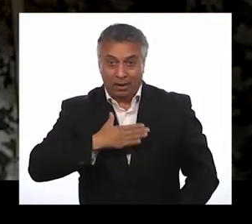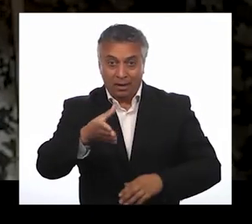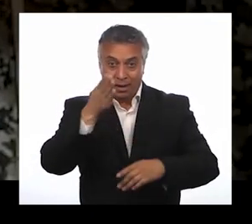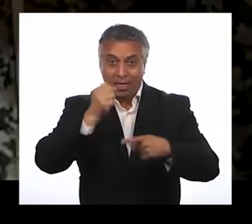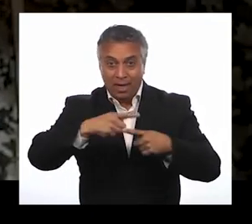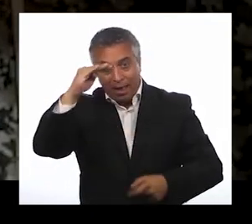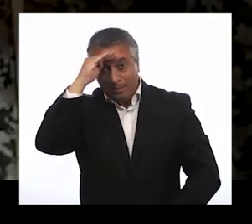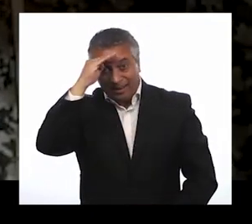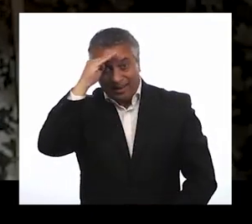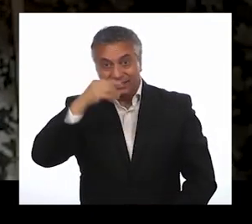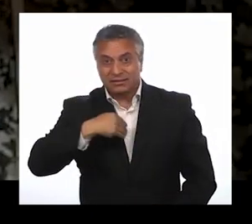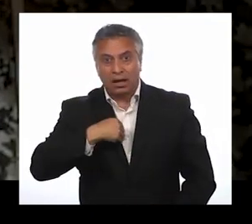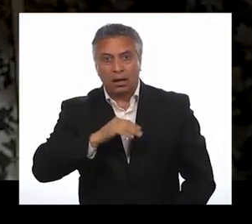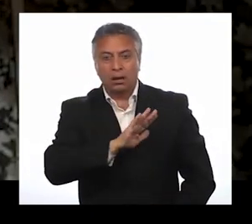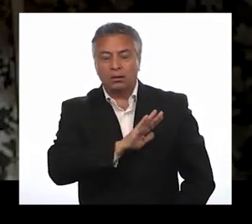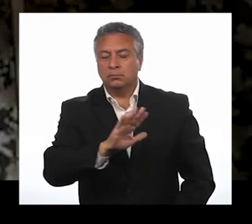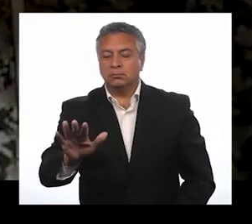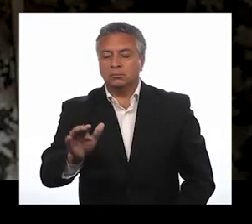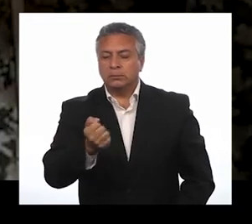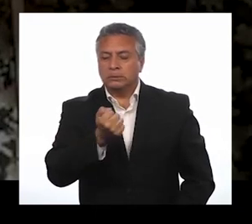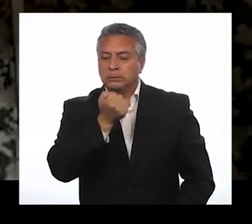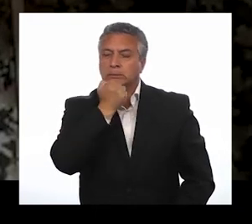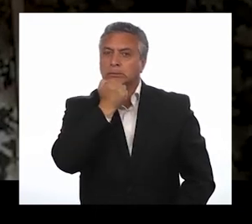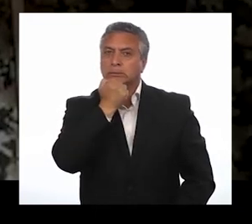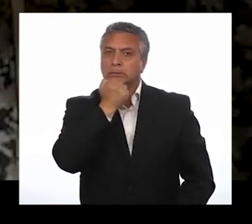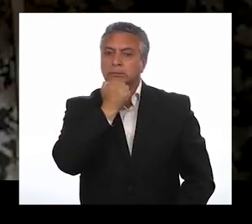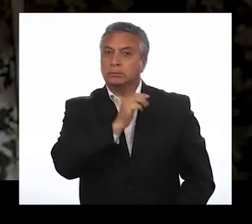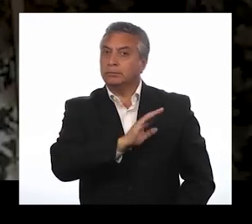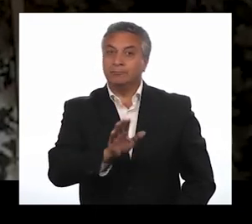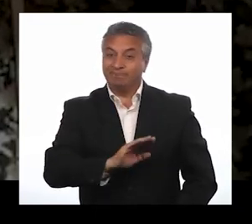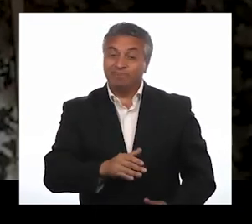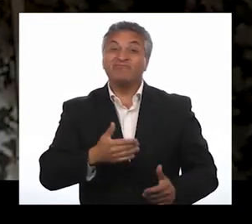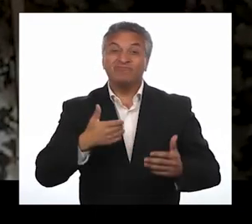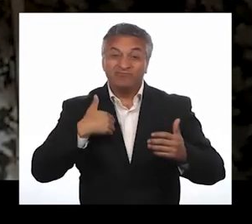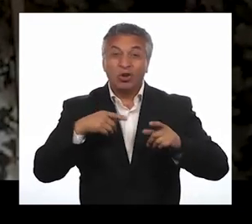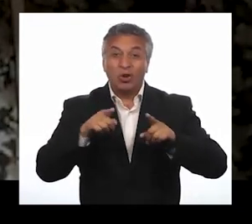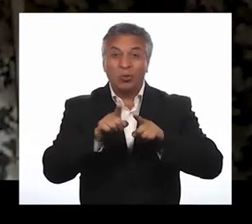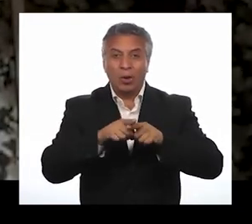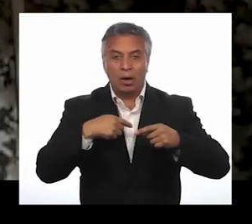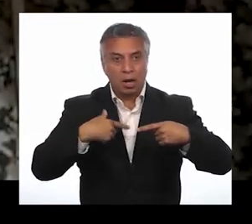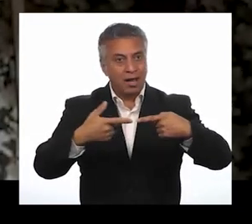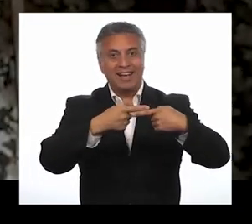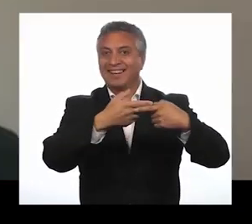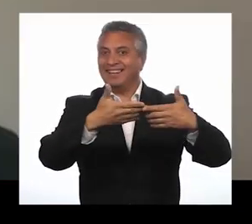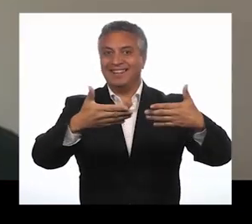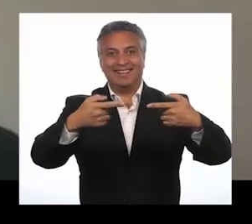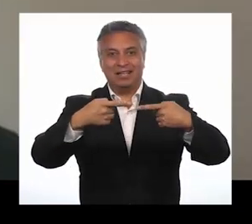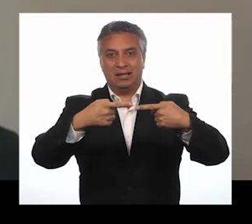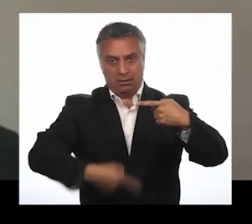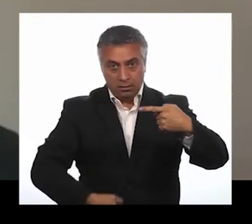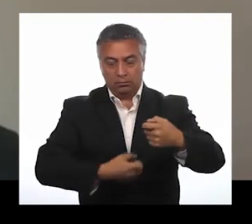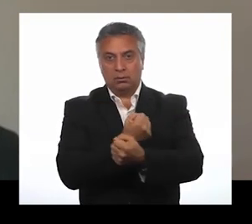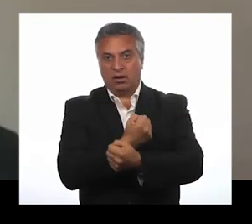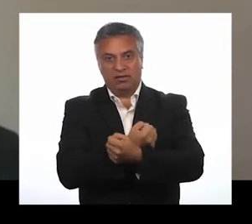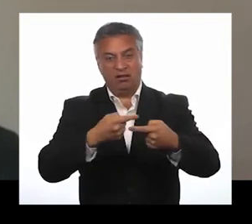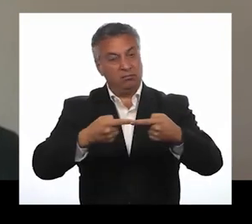experiencia posiblemente fue totalmente errónea. Entonces, más que nada eso, desilusión, tristeza y rabia. Este es el famoso